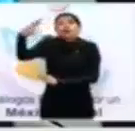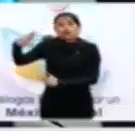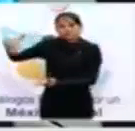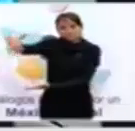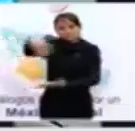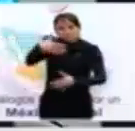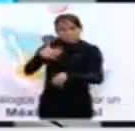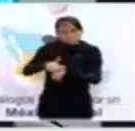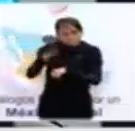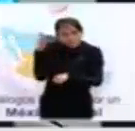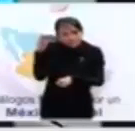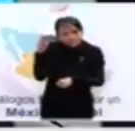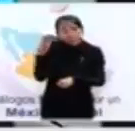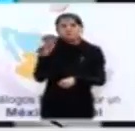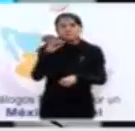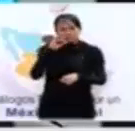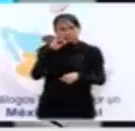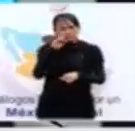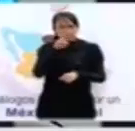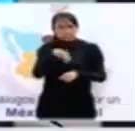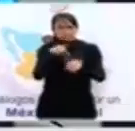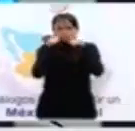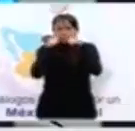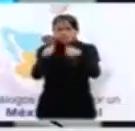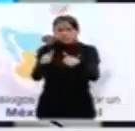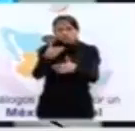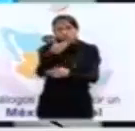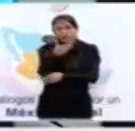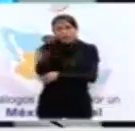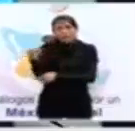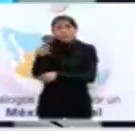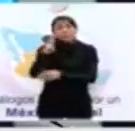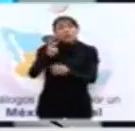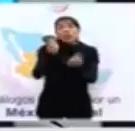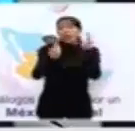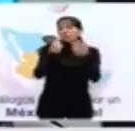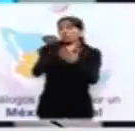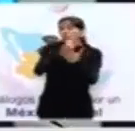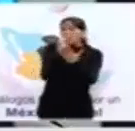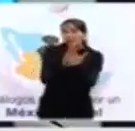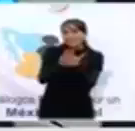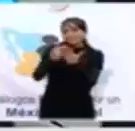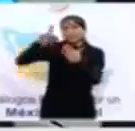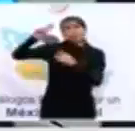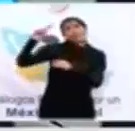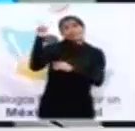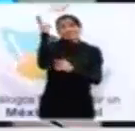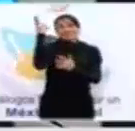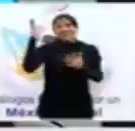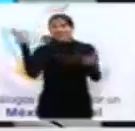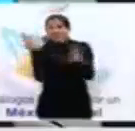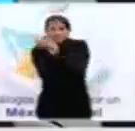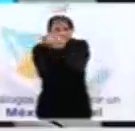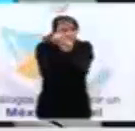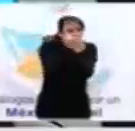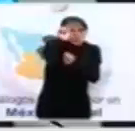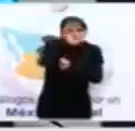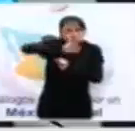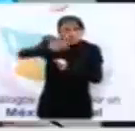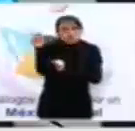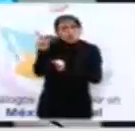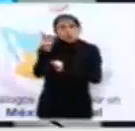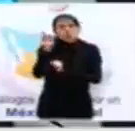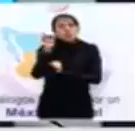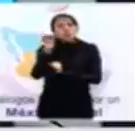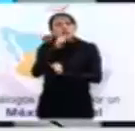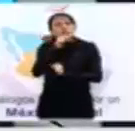en la aplicación directa en el campo, porque son programas a nivel experimental que no generan, por su misma